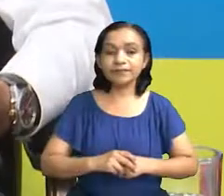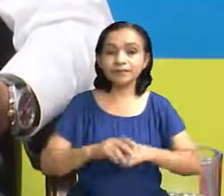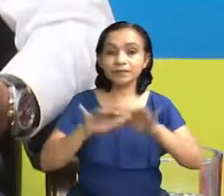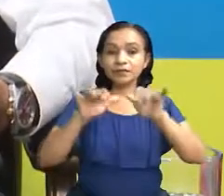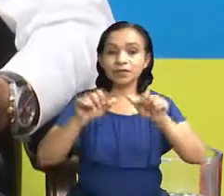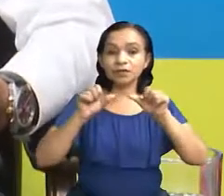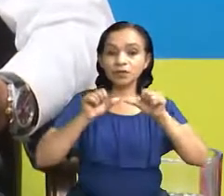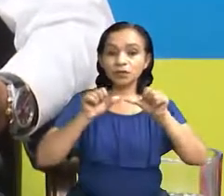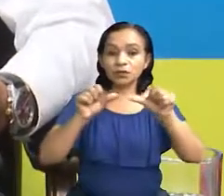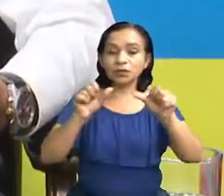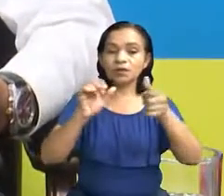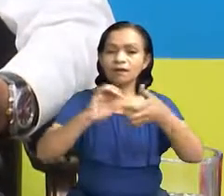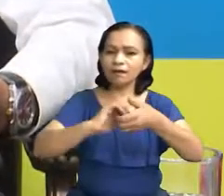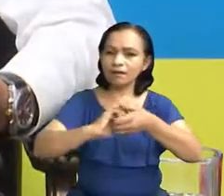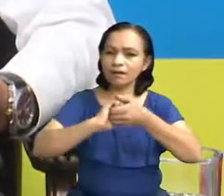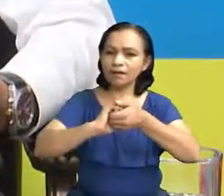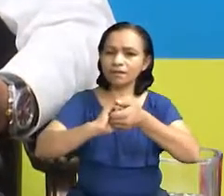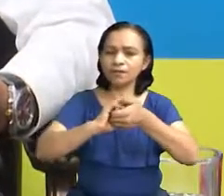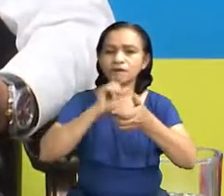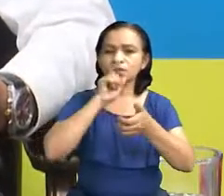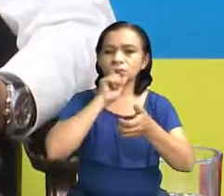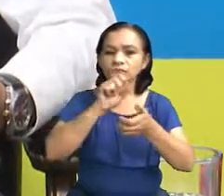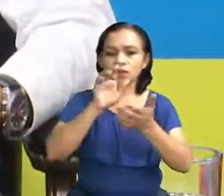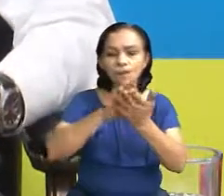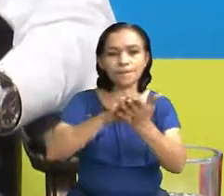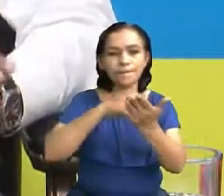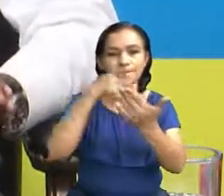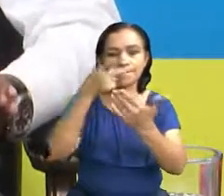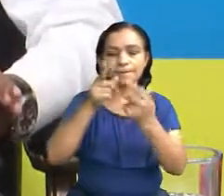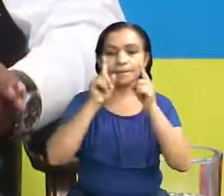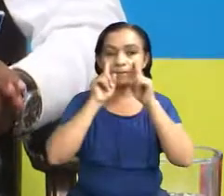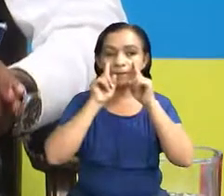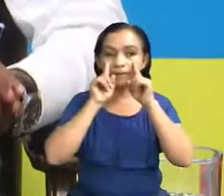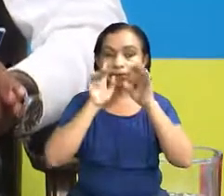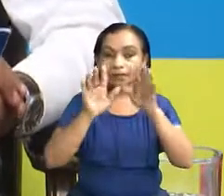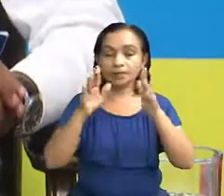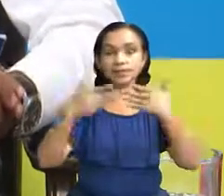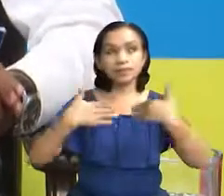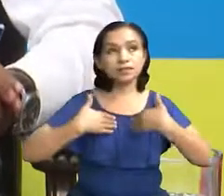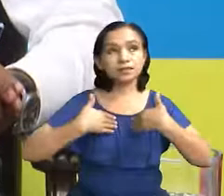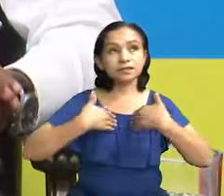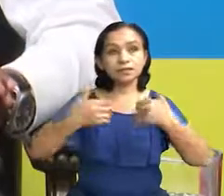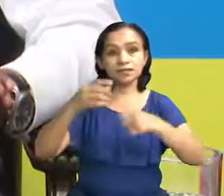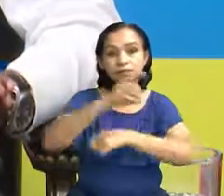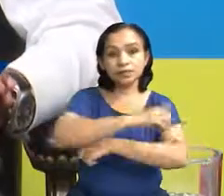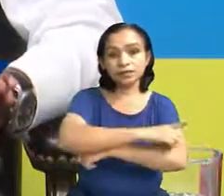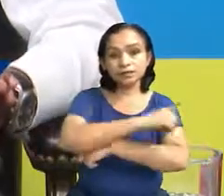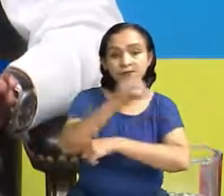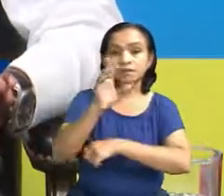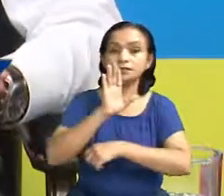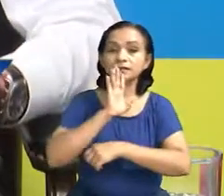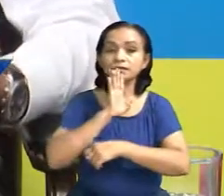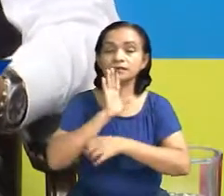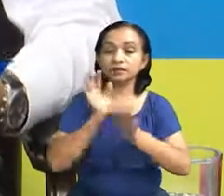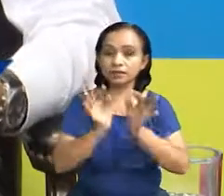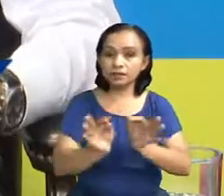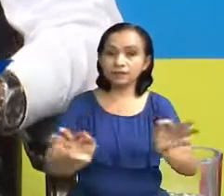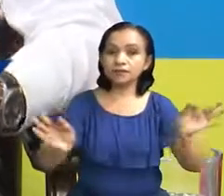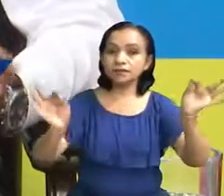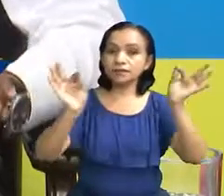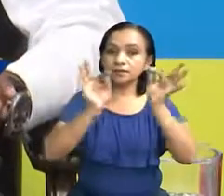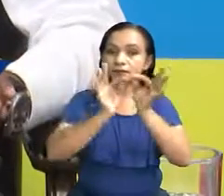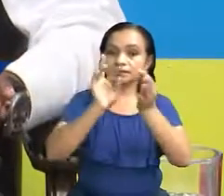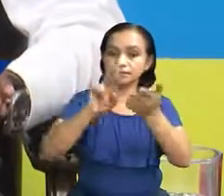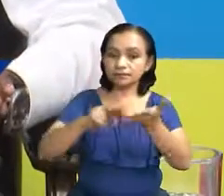Estamos de regreso, amigos televidentes, en su gustado programa Prevenir es Salud. El día de hoy estamos hablando sobre la importancia de